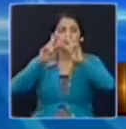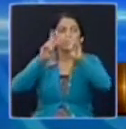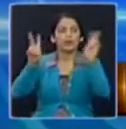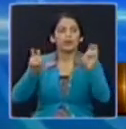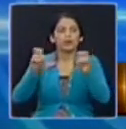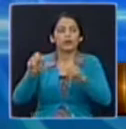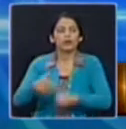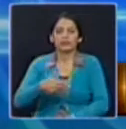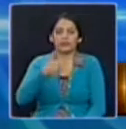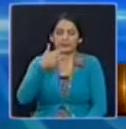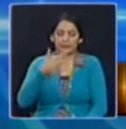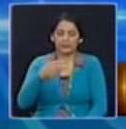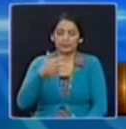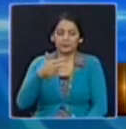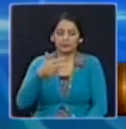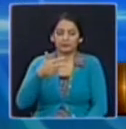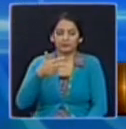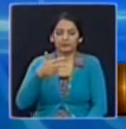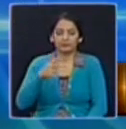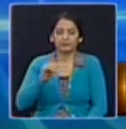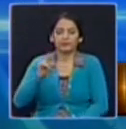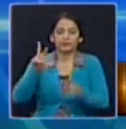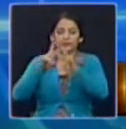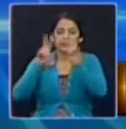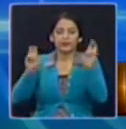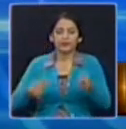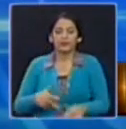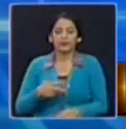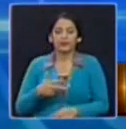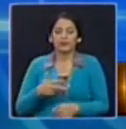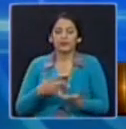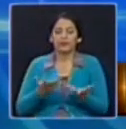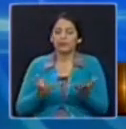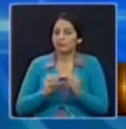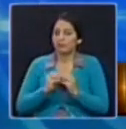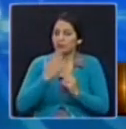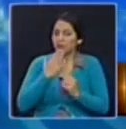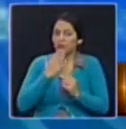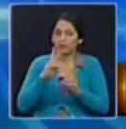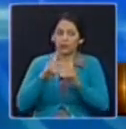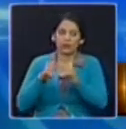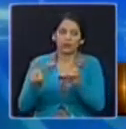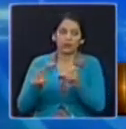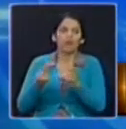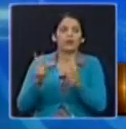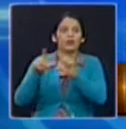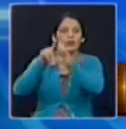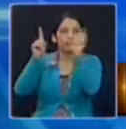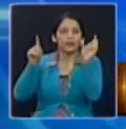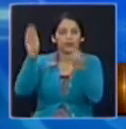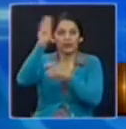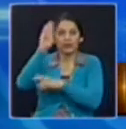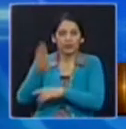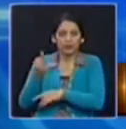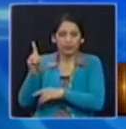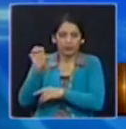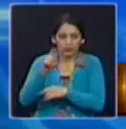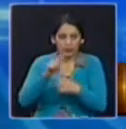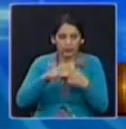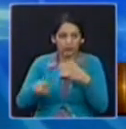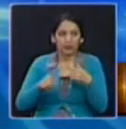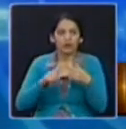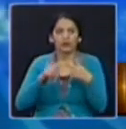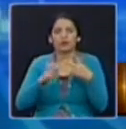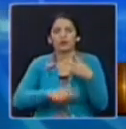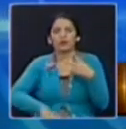no conocemos todo el expediente, que es precisamente el caso Odebrecht, el caso Single